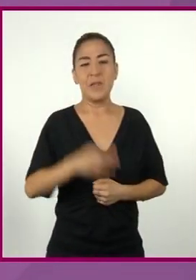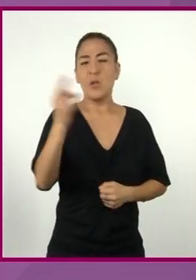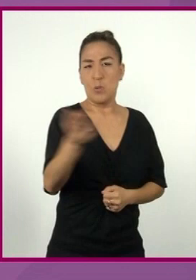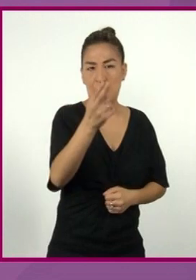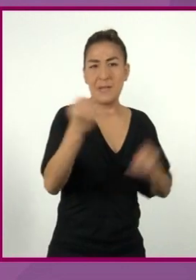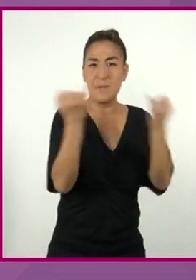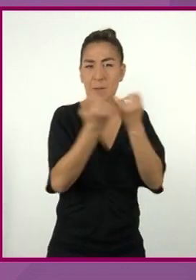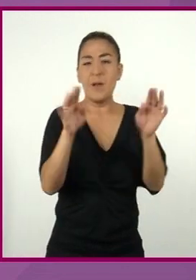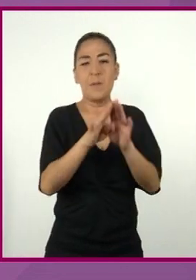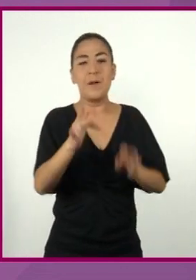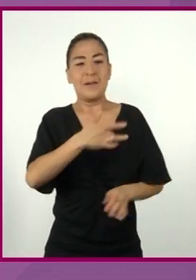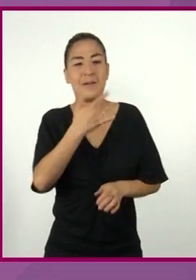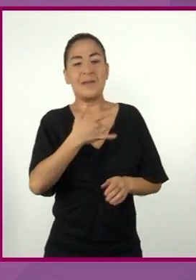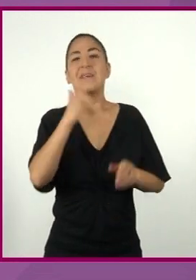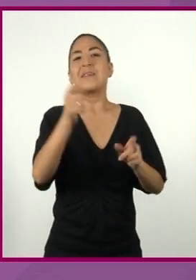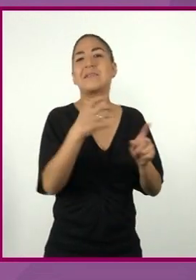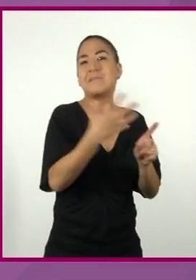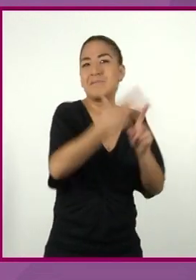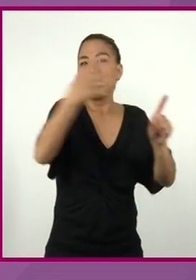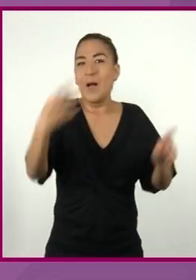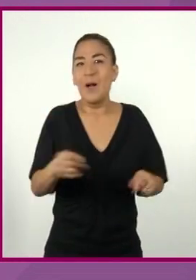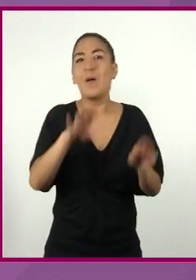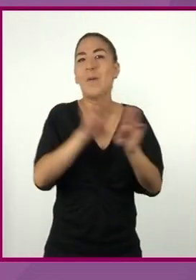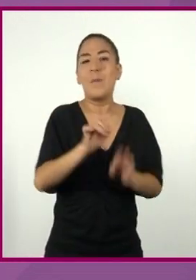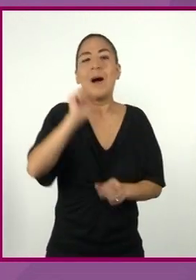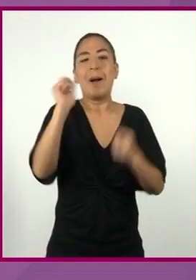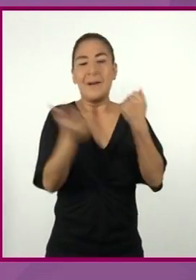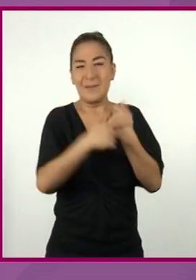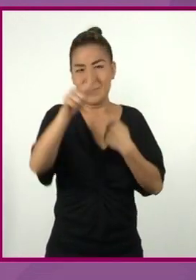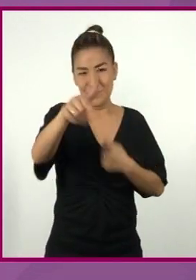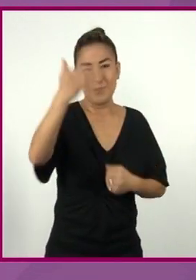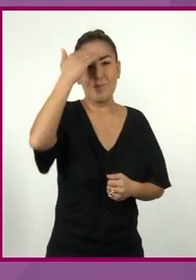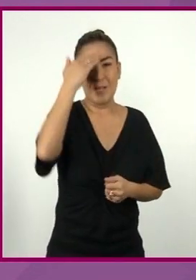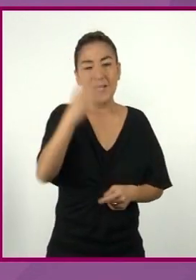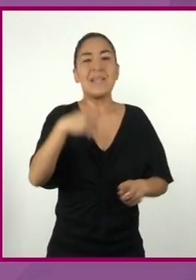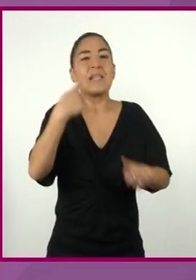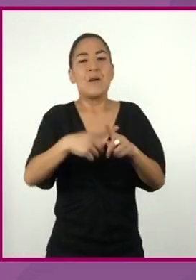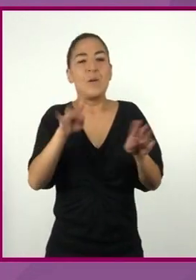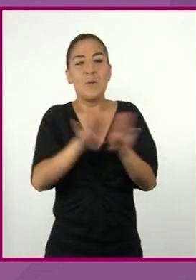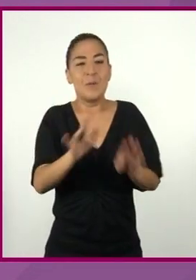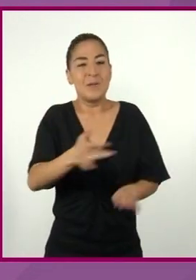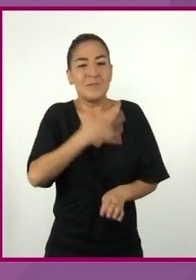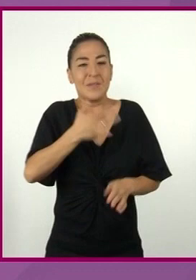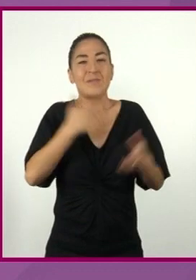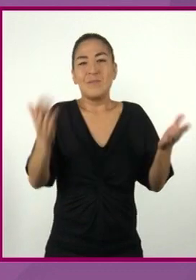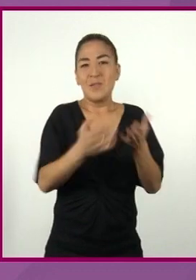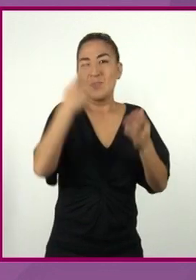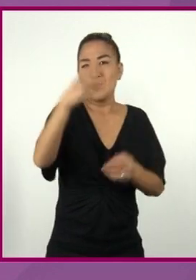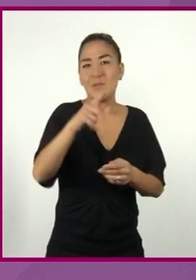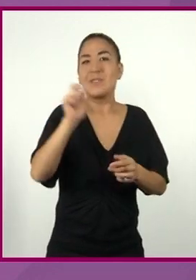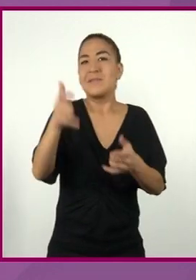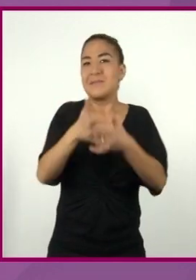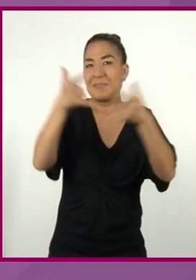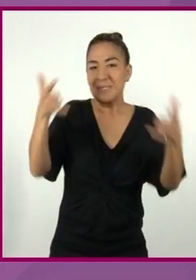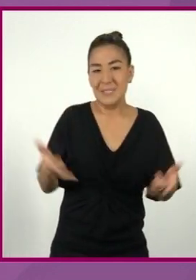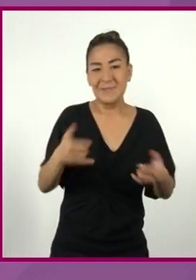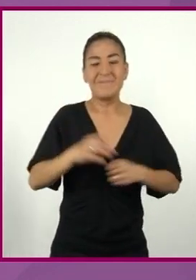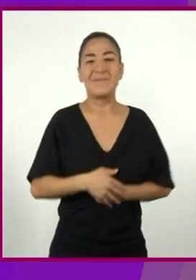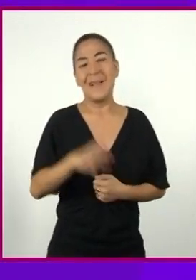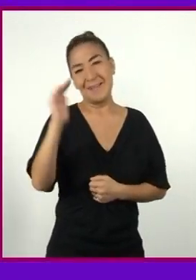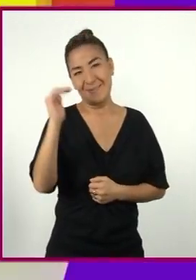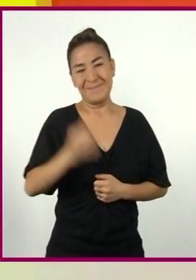sentido inspirados por la biografía de alguien? ¿Conocen a alguien que los motive a escribir su biografía?